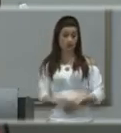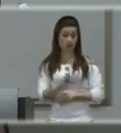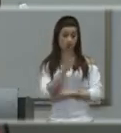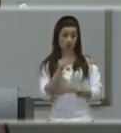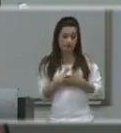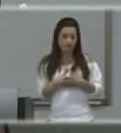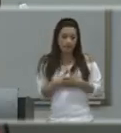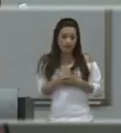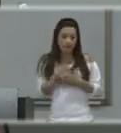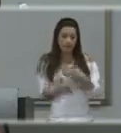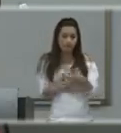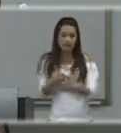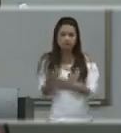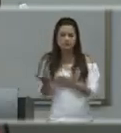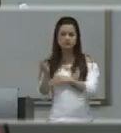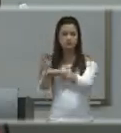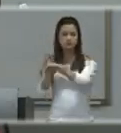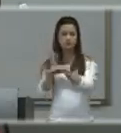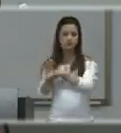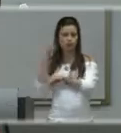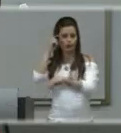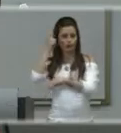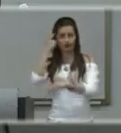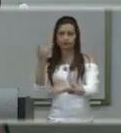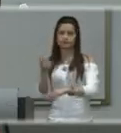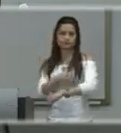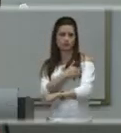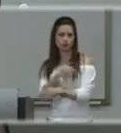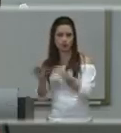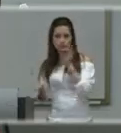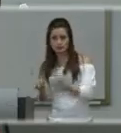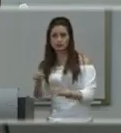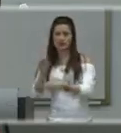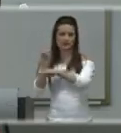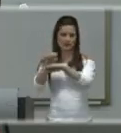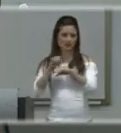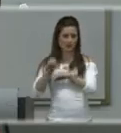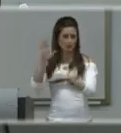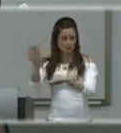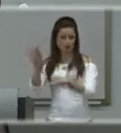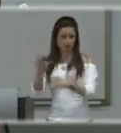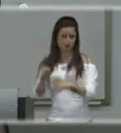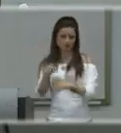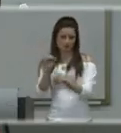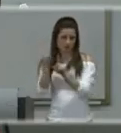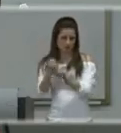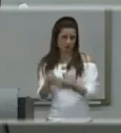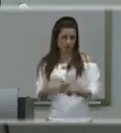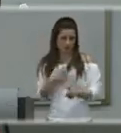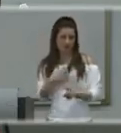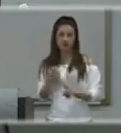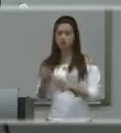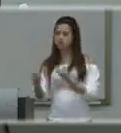iniciado con instituciones del gobierno como el Ministerio de Justicia, con organizaciones de la sociedad civil, ha sido reconocido internacionalmente también. Entonces,